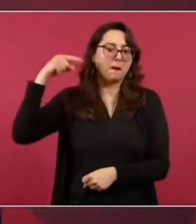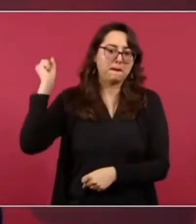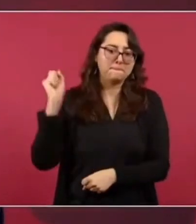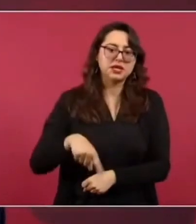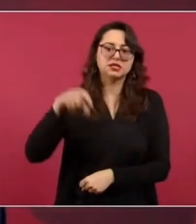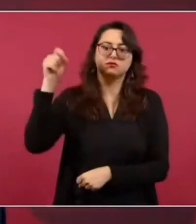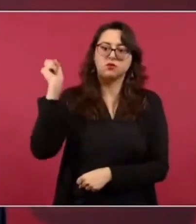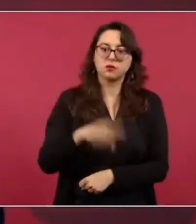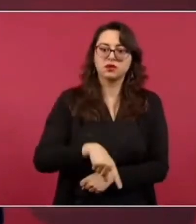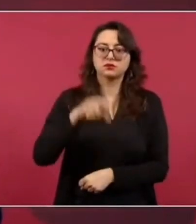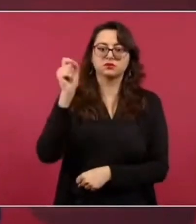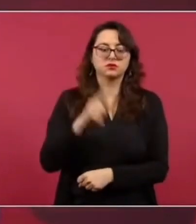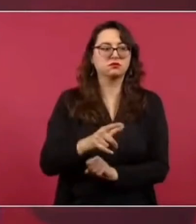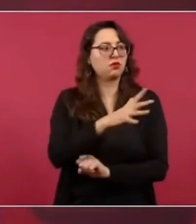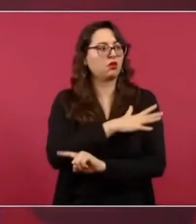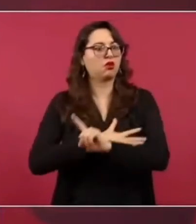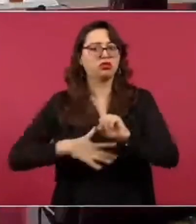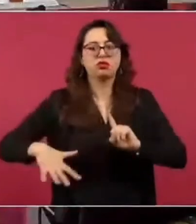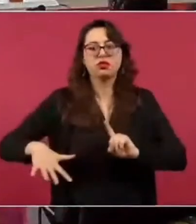pobreza,